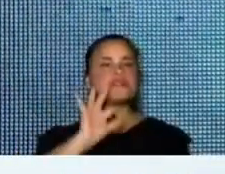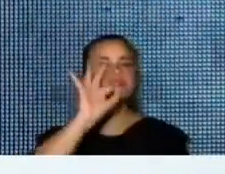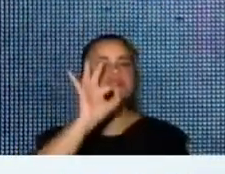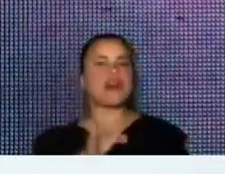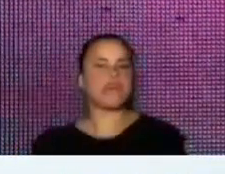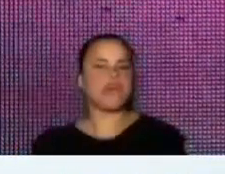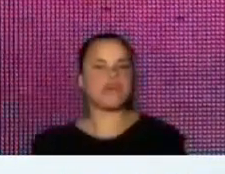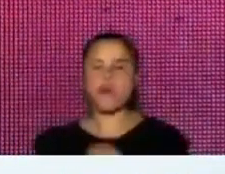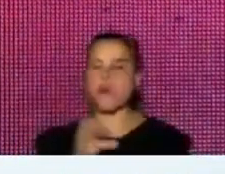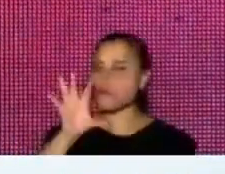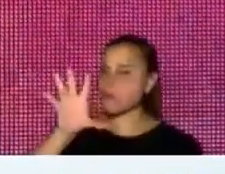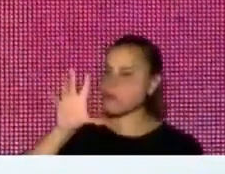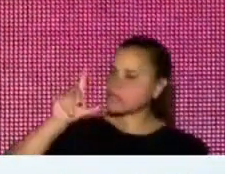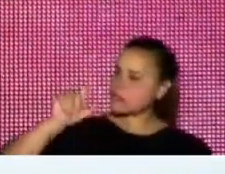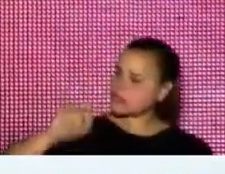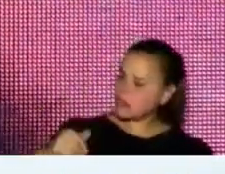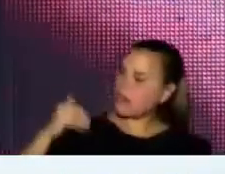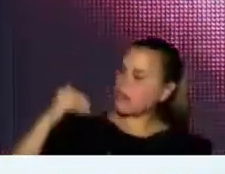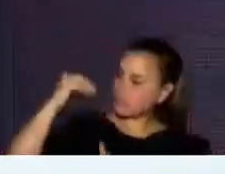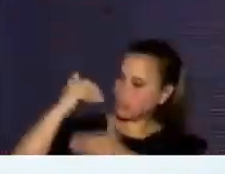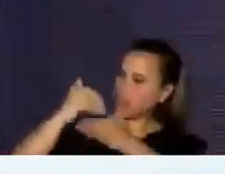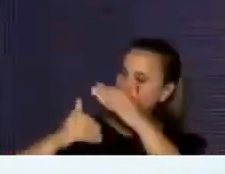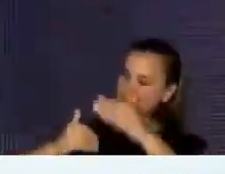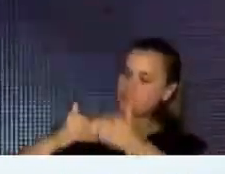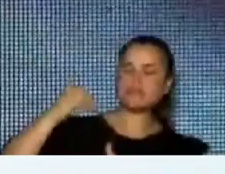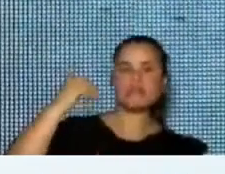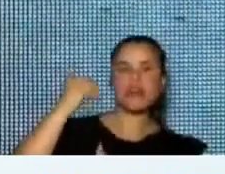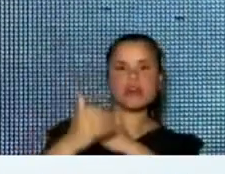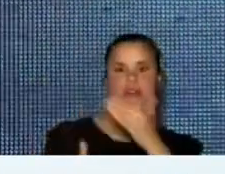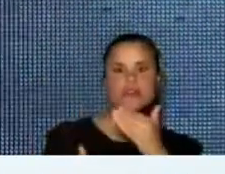Coqui en 2012, si mal no recuerdo,